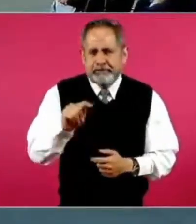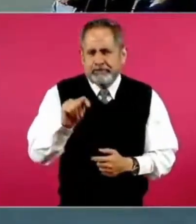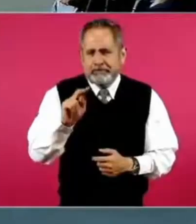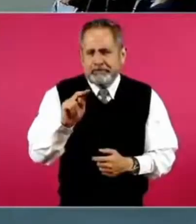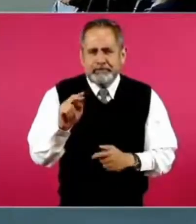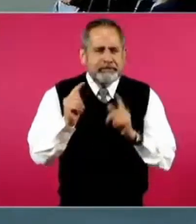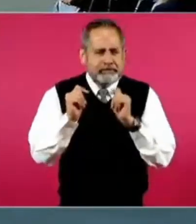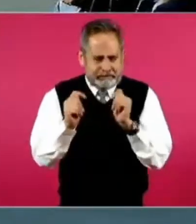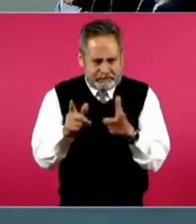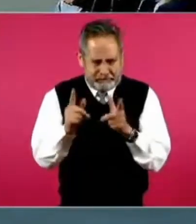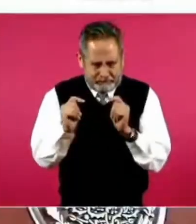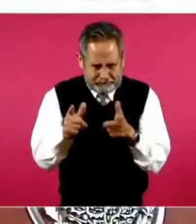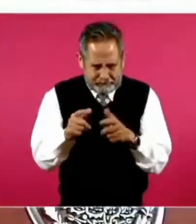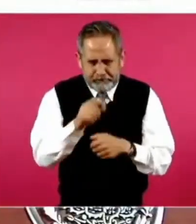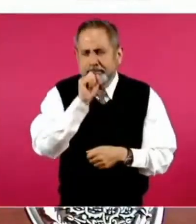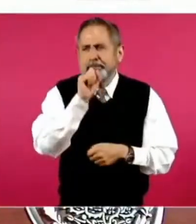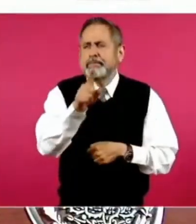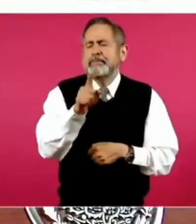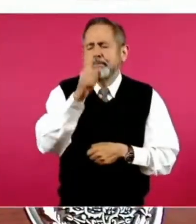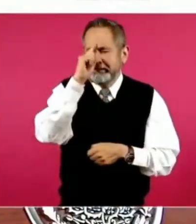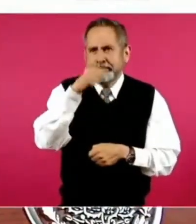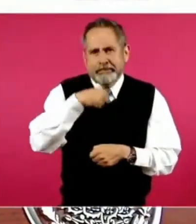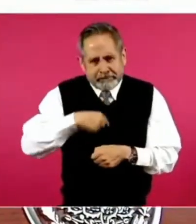Tuxtla, y fuimos incluso